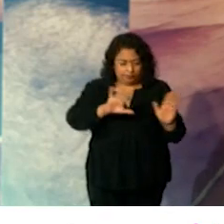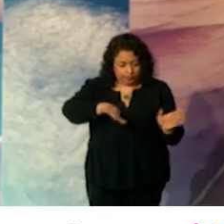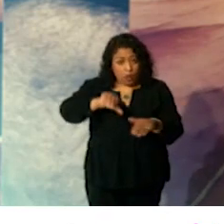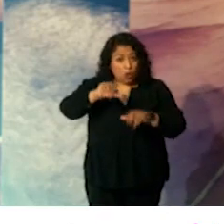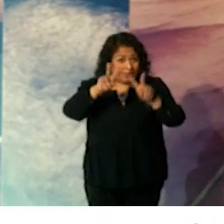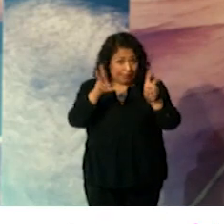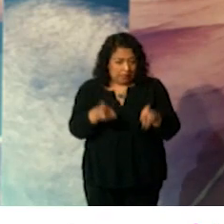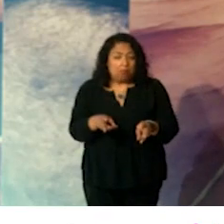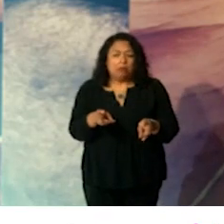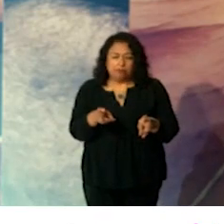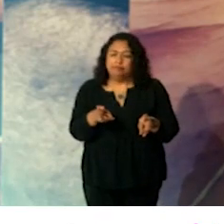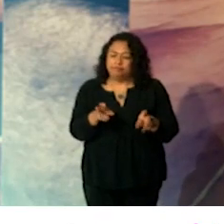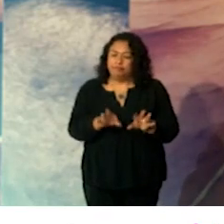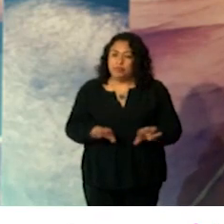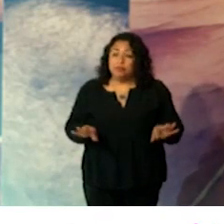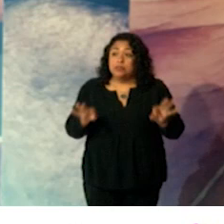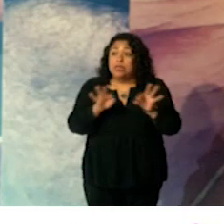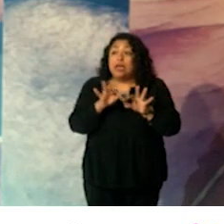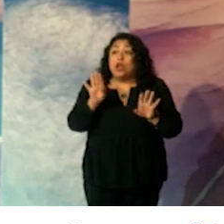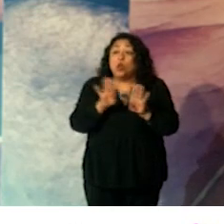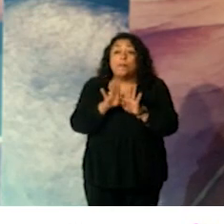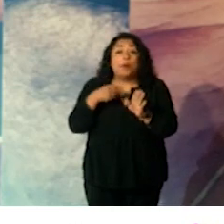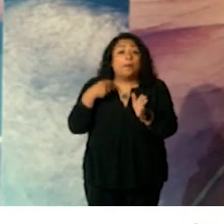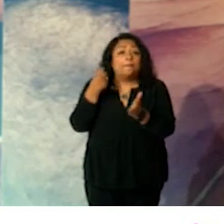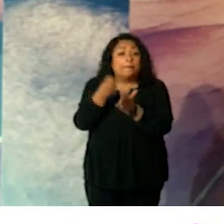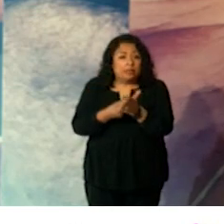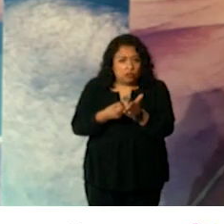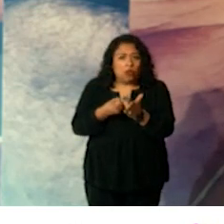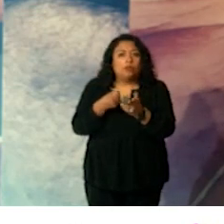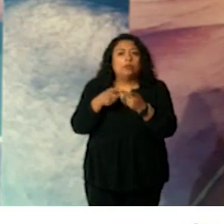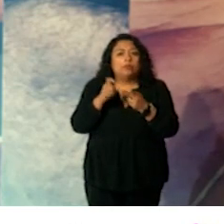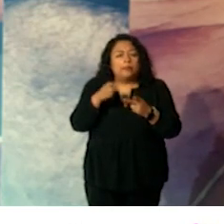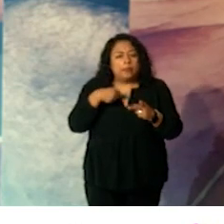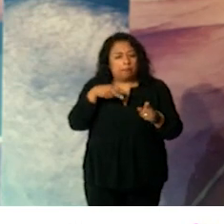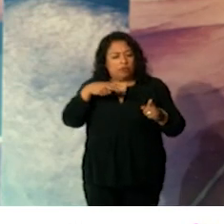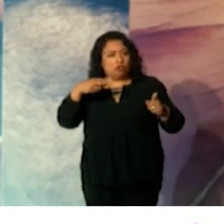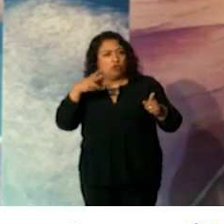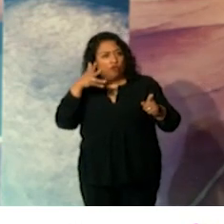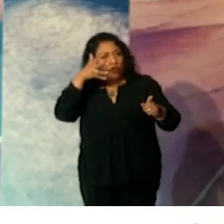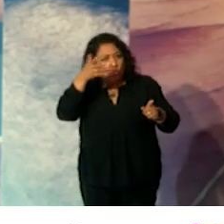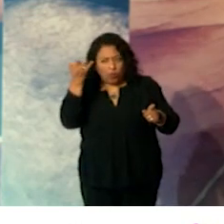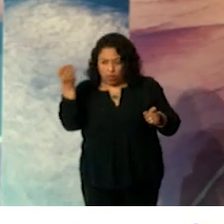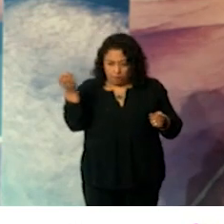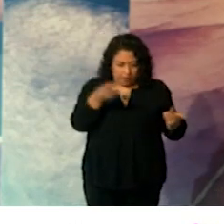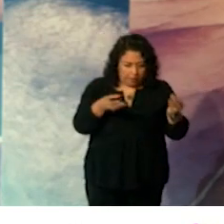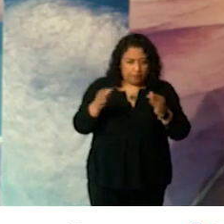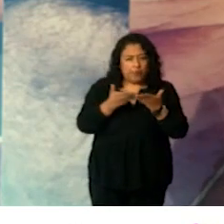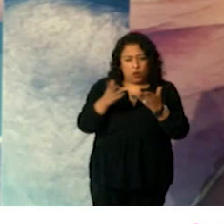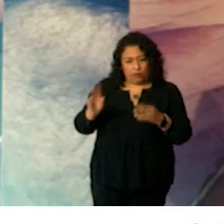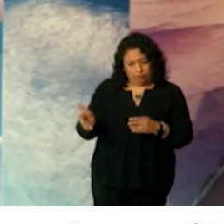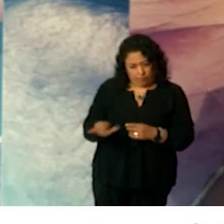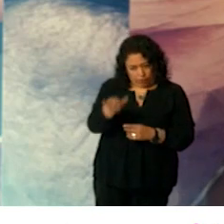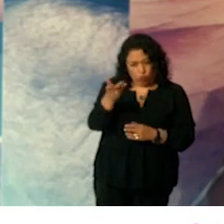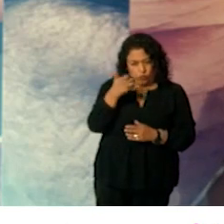hoy nos pone en un lugar muy particular, ¿no? De exigencia, pero también de proyección, de co-creación. Entonces, la siguiente